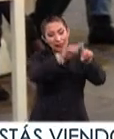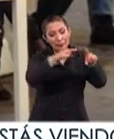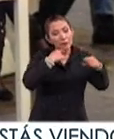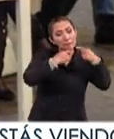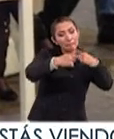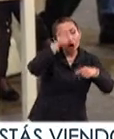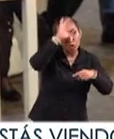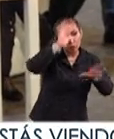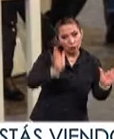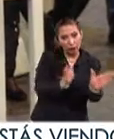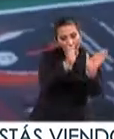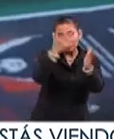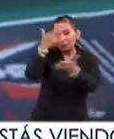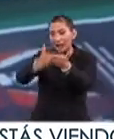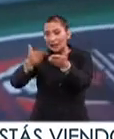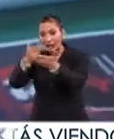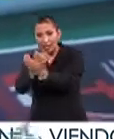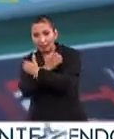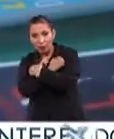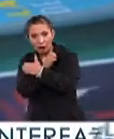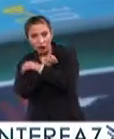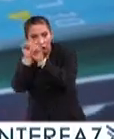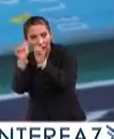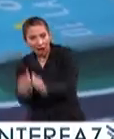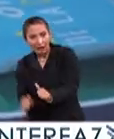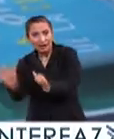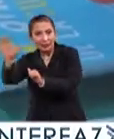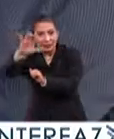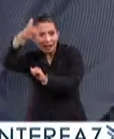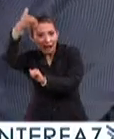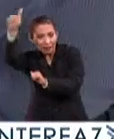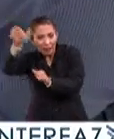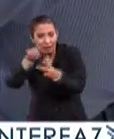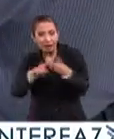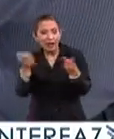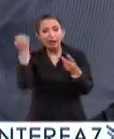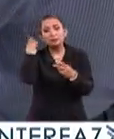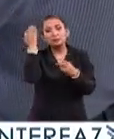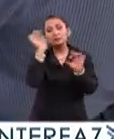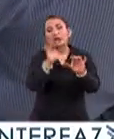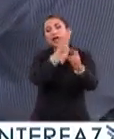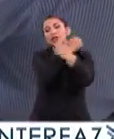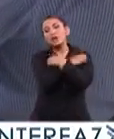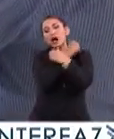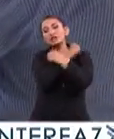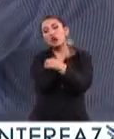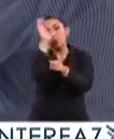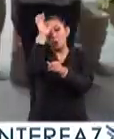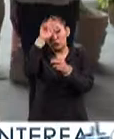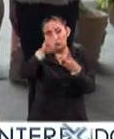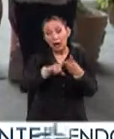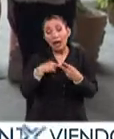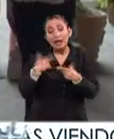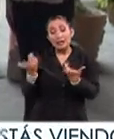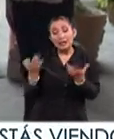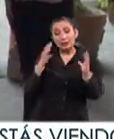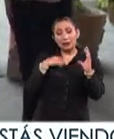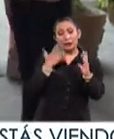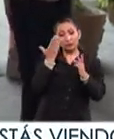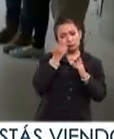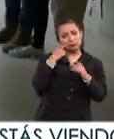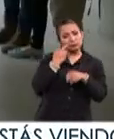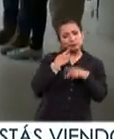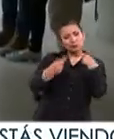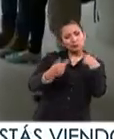Gestión Cultural, los talleres de educación artística y ambiental, los seminarios de educación y cultura y las capacidades